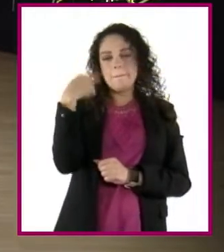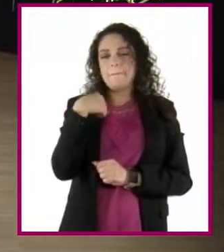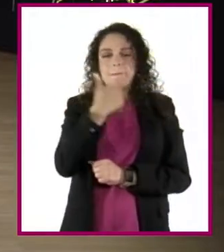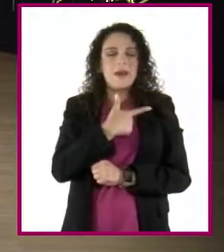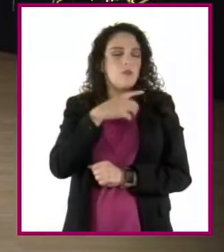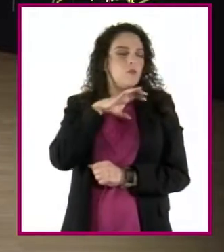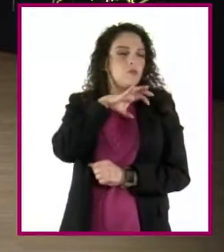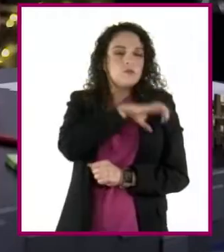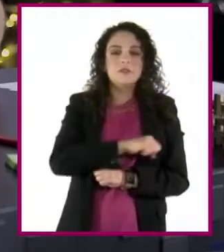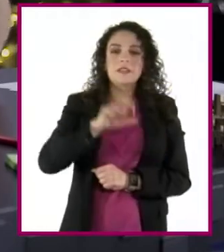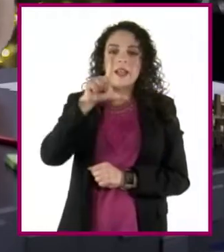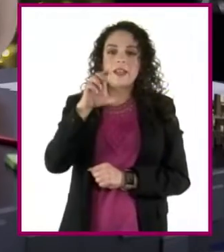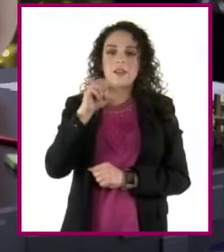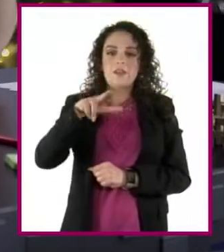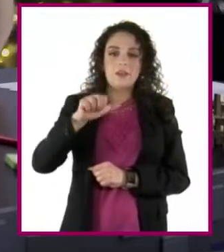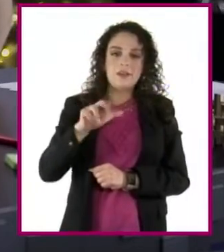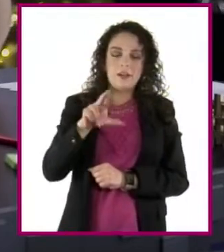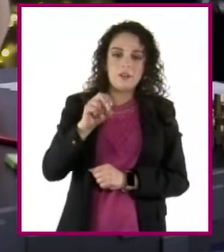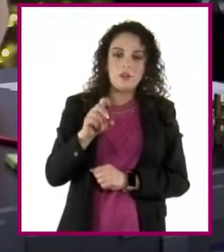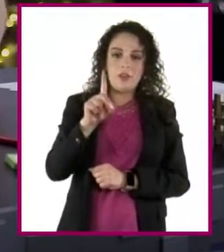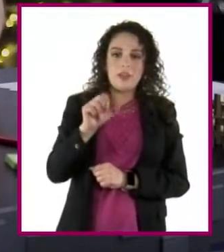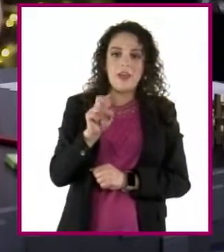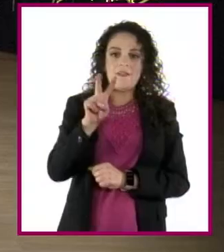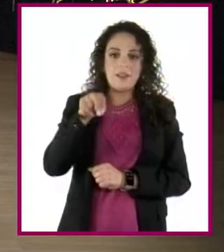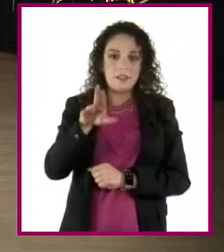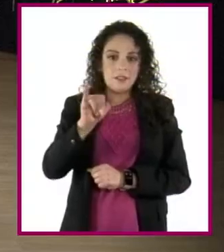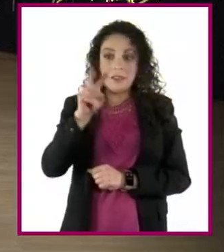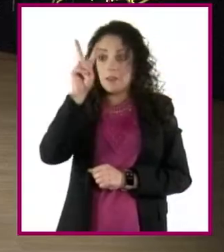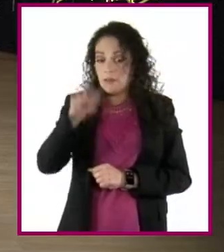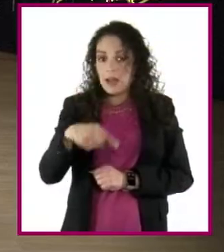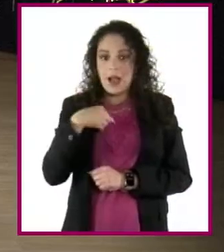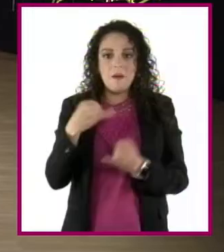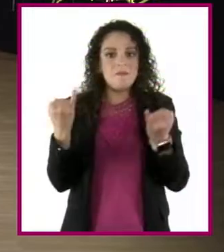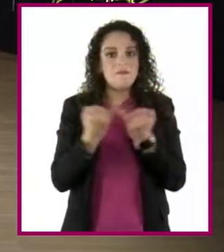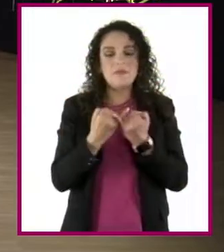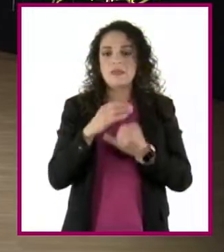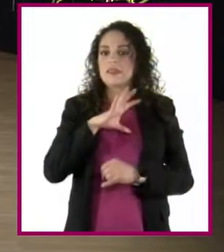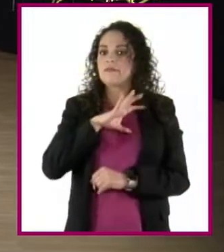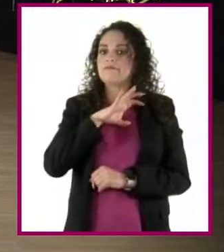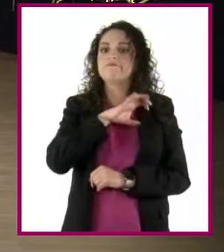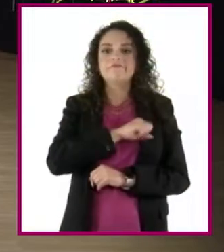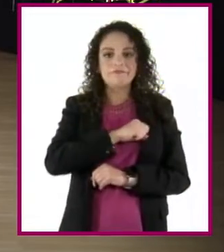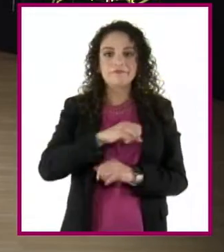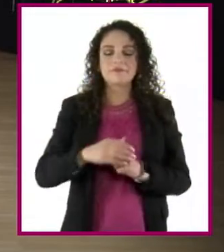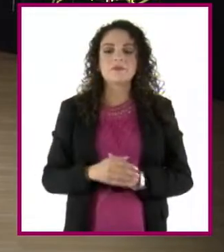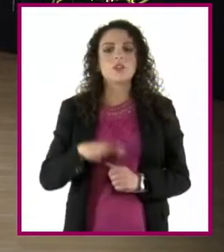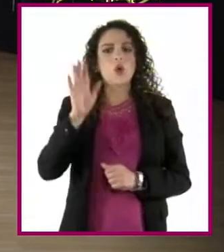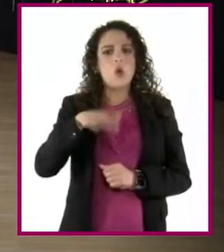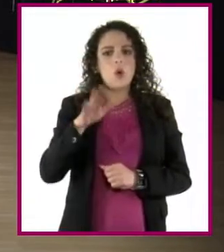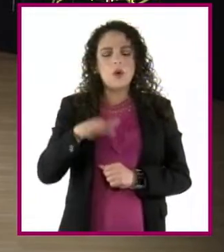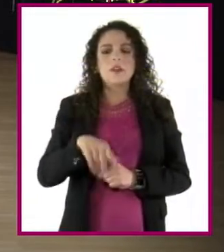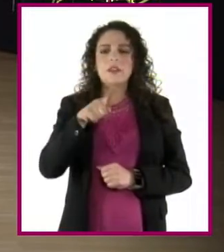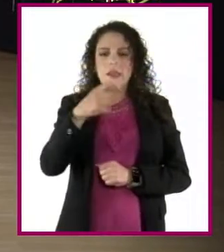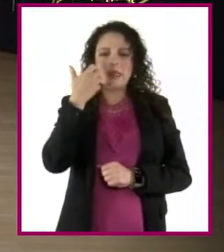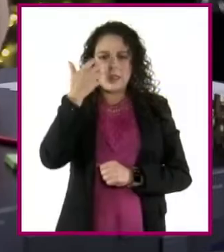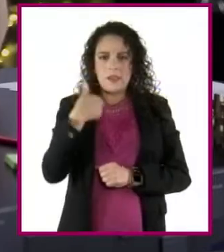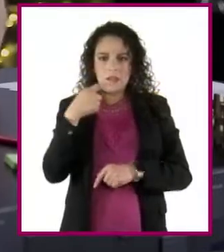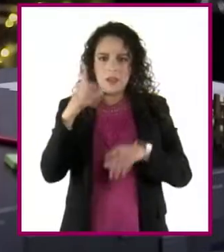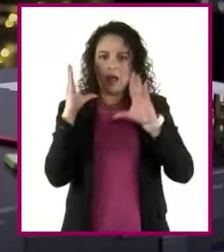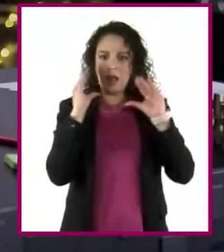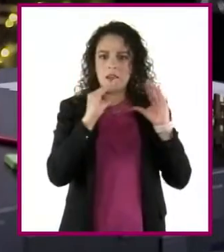yo, ¿eh? Ya vi, ¿eh? A mí también me fascina. Oigan, ya que son tan creativos, ¿quieren que les dé una clase de dibujo